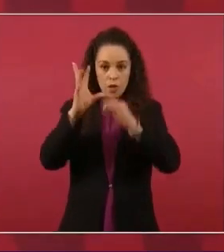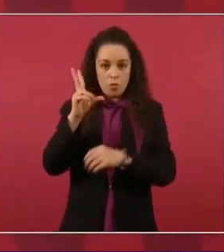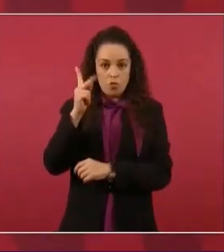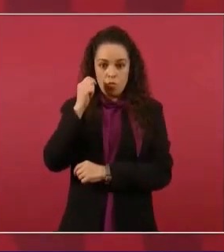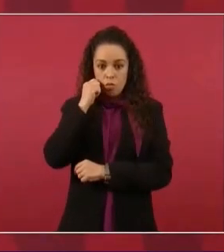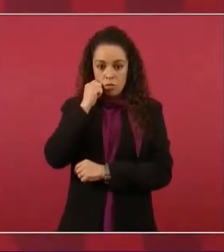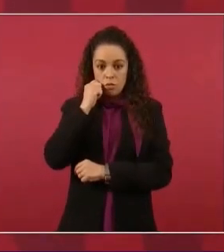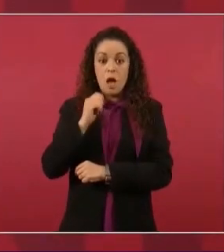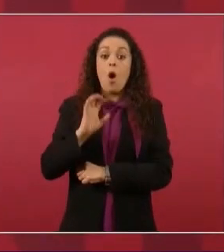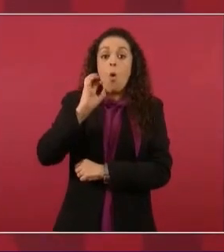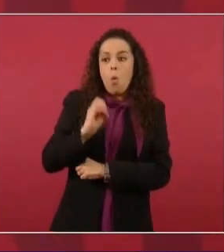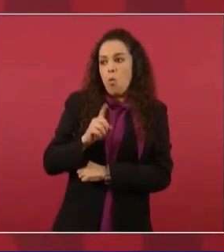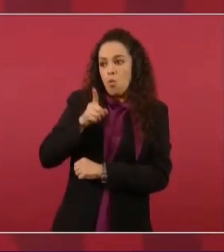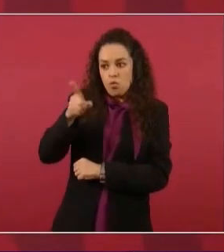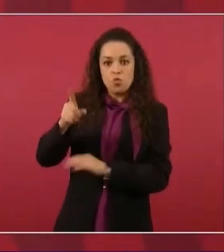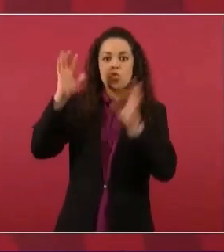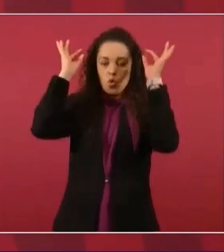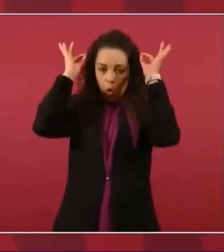o que el consulado sea